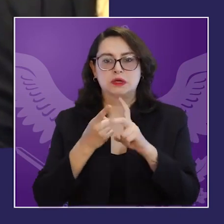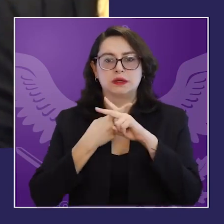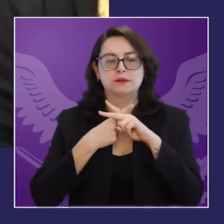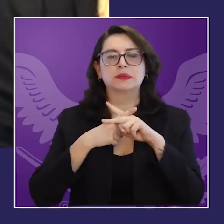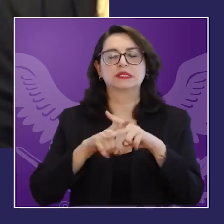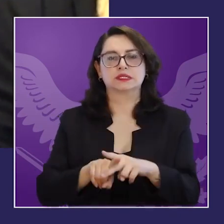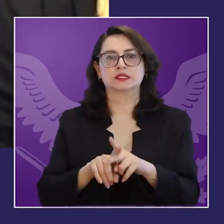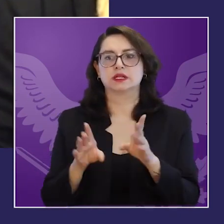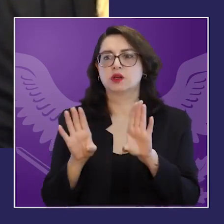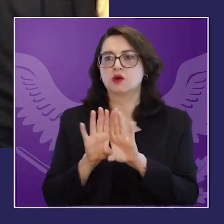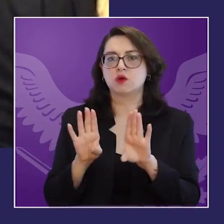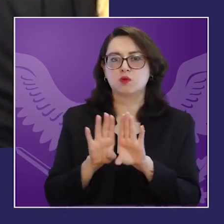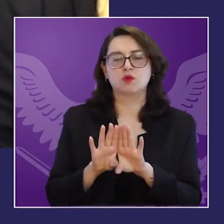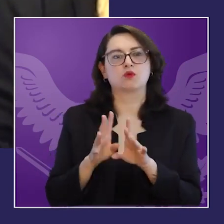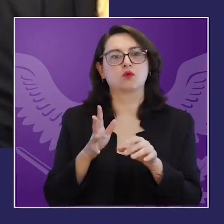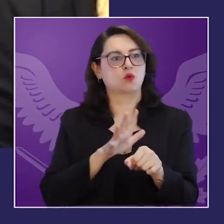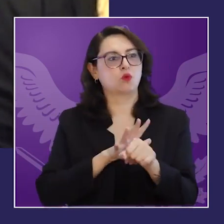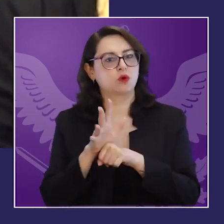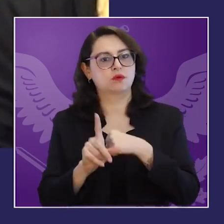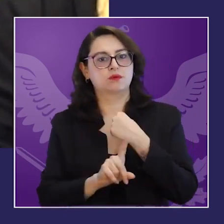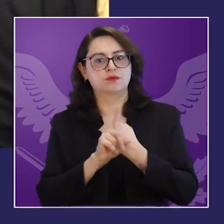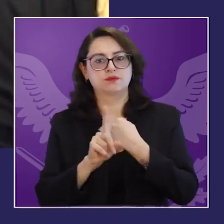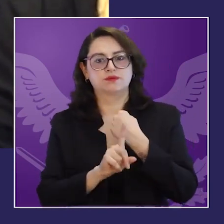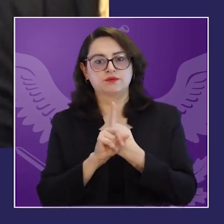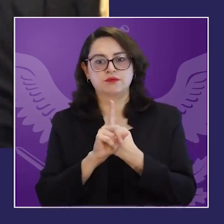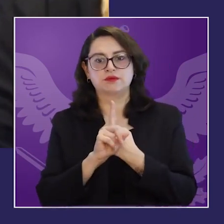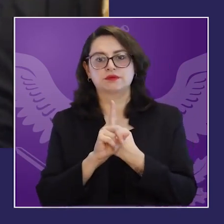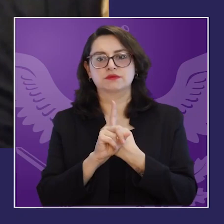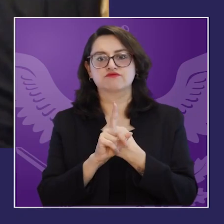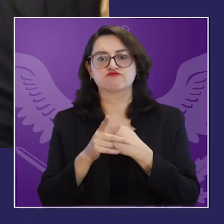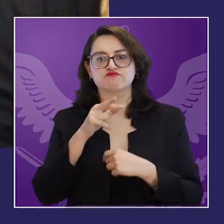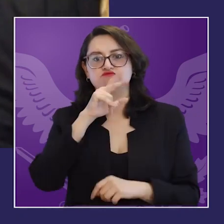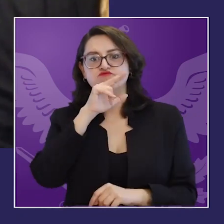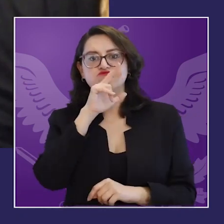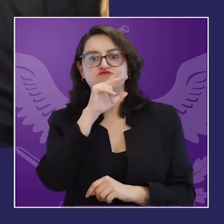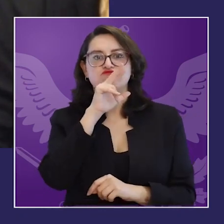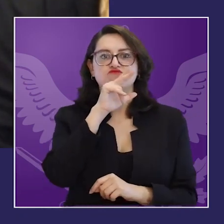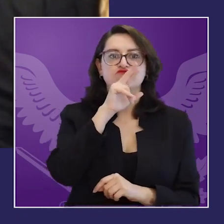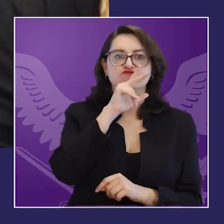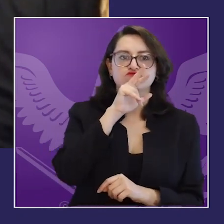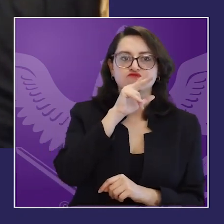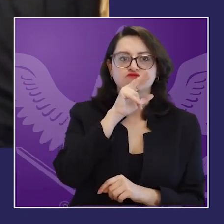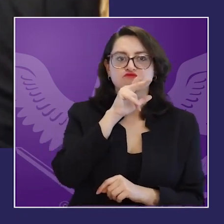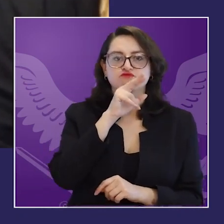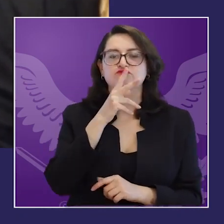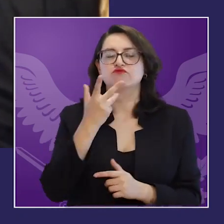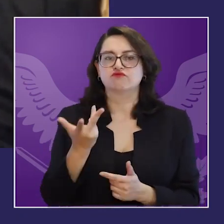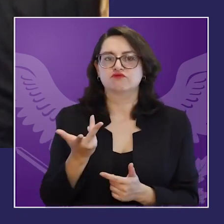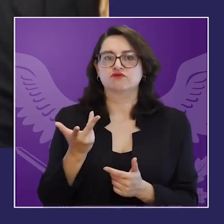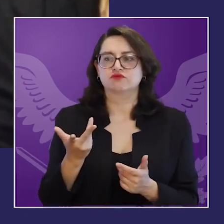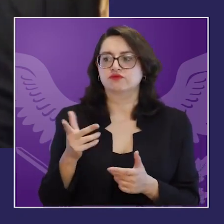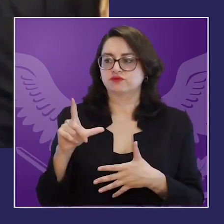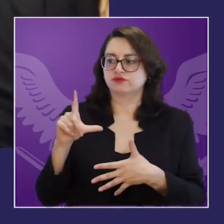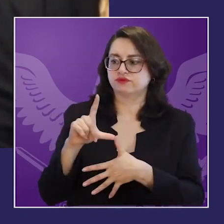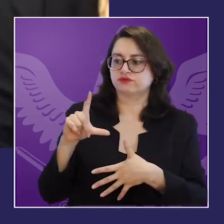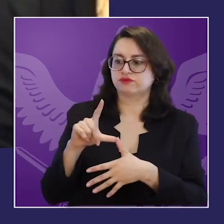introductoria, si se quiere, a cuáles son las tensiones, cuáles son algunas de las preocupaciones que este tema ha venido siendo relevado por el